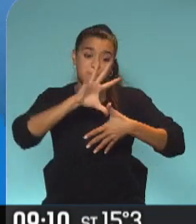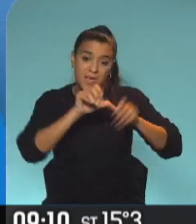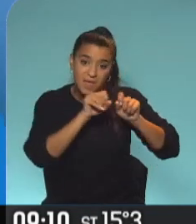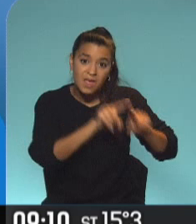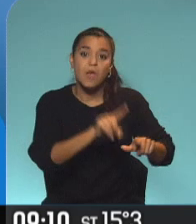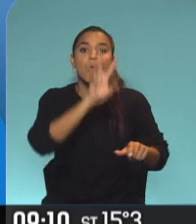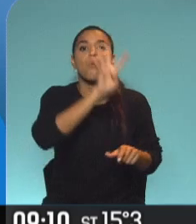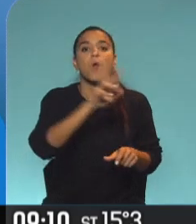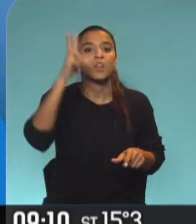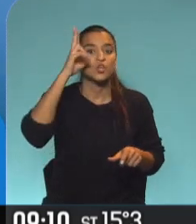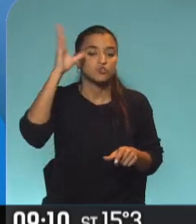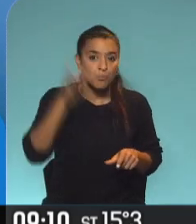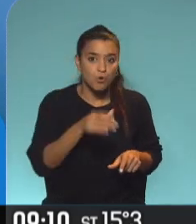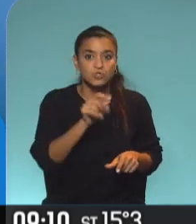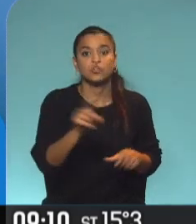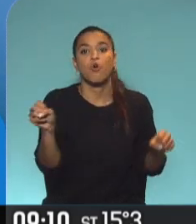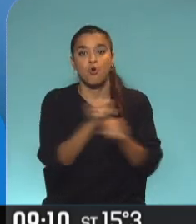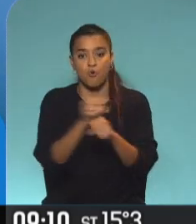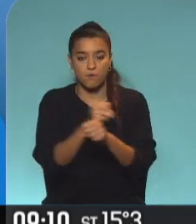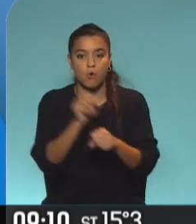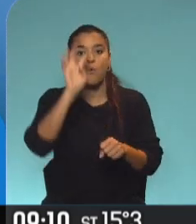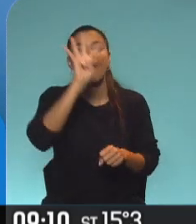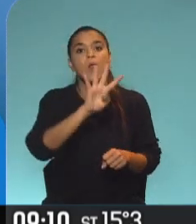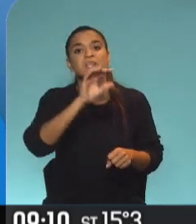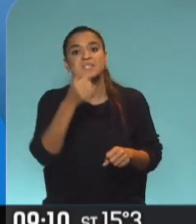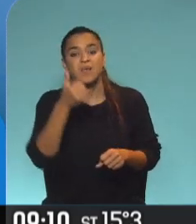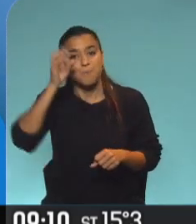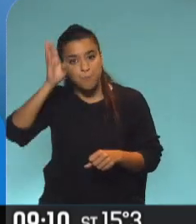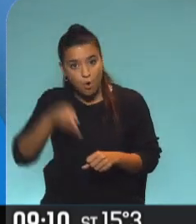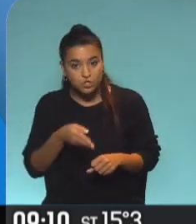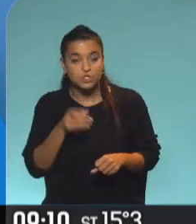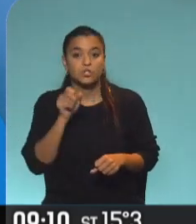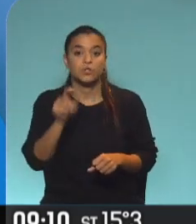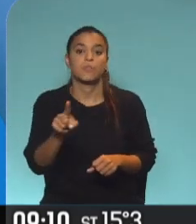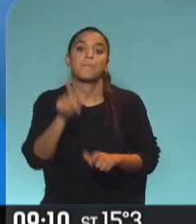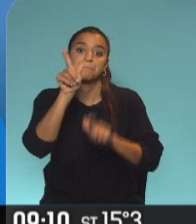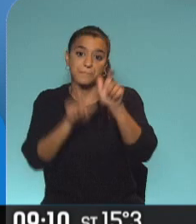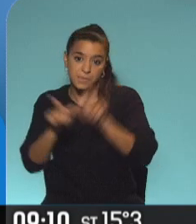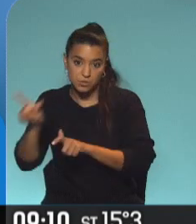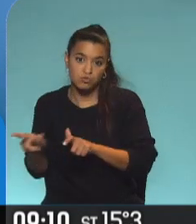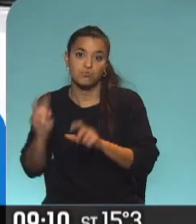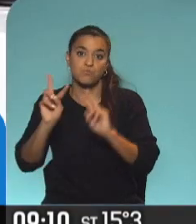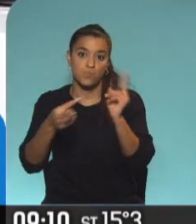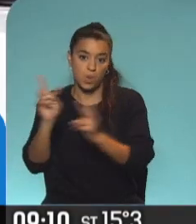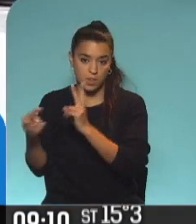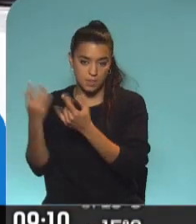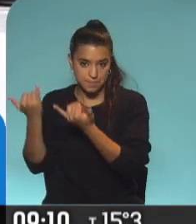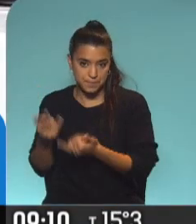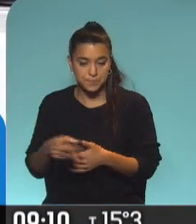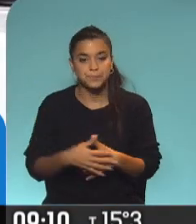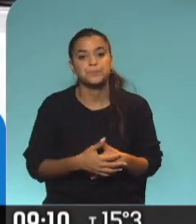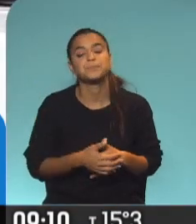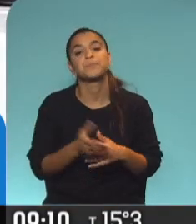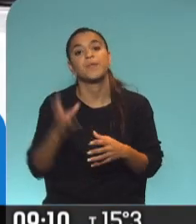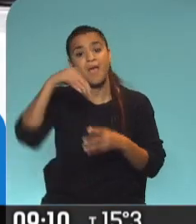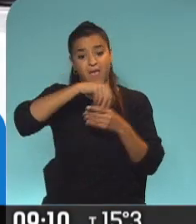representa el 48% de los casos confirmados y el 46% de los casos que han fallecido.